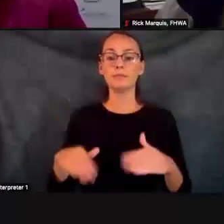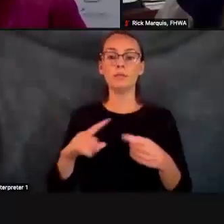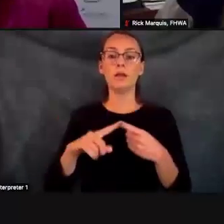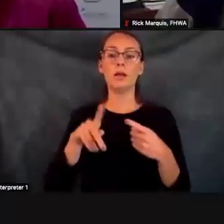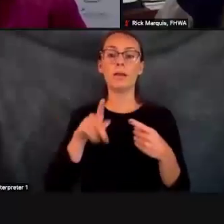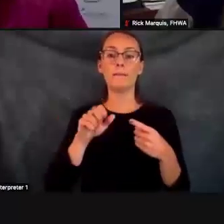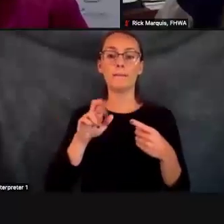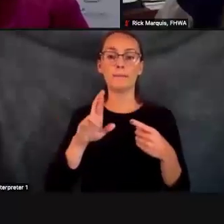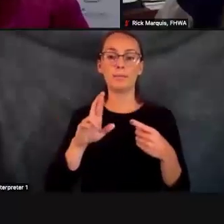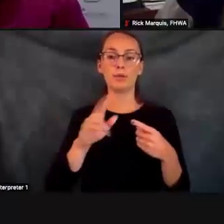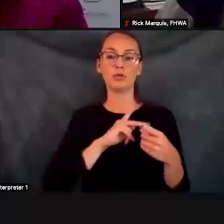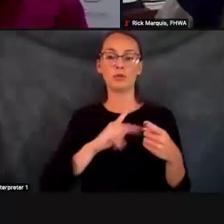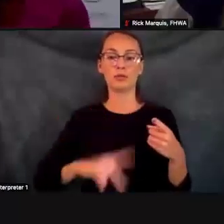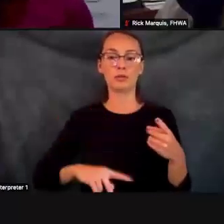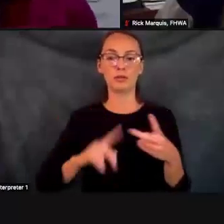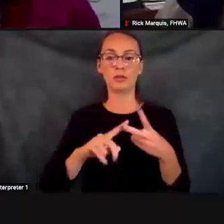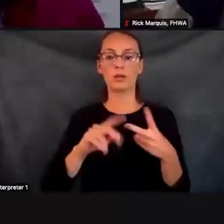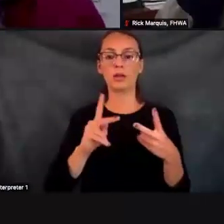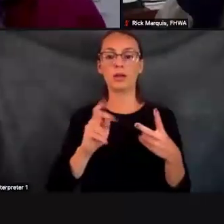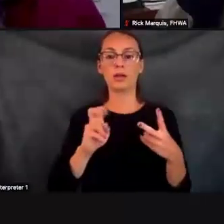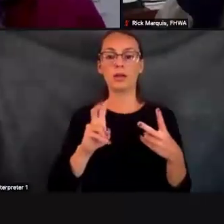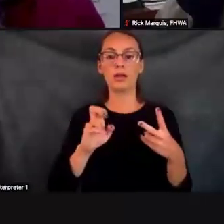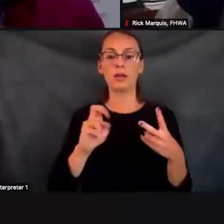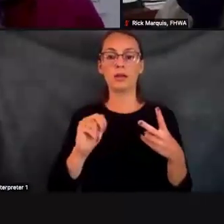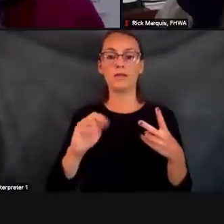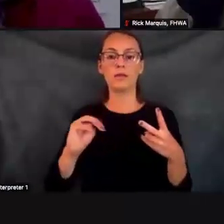Tenemos a Peter King y luego Kevin McCormick.